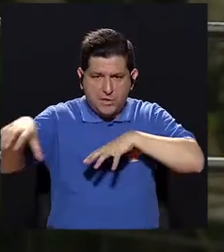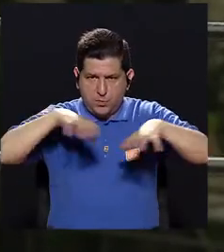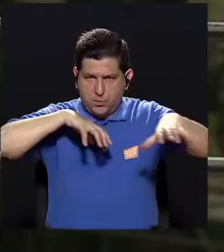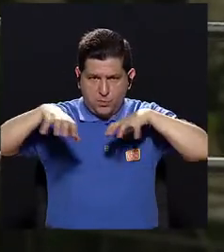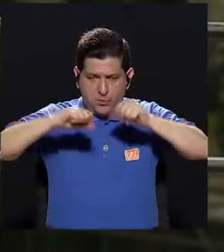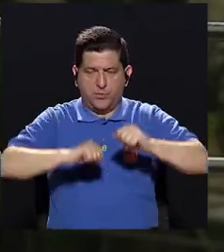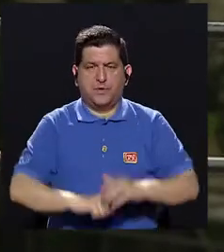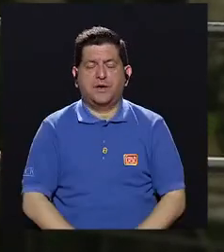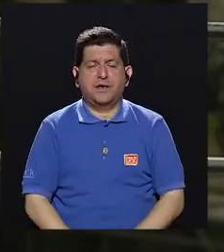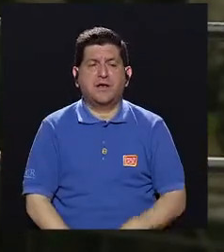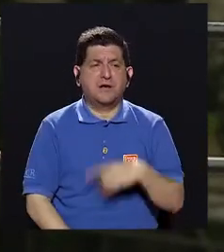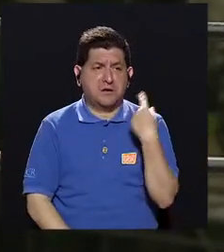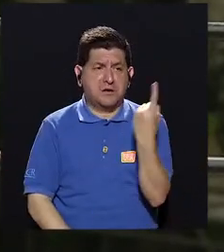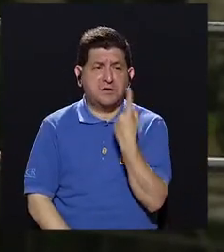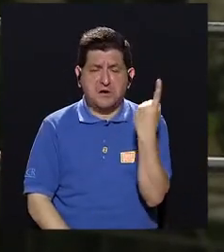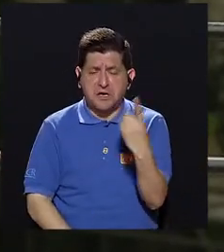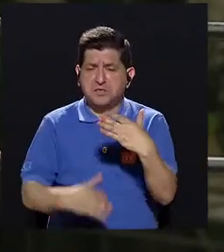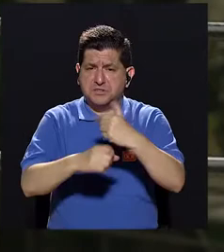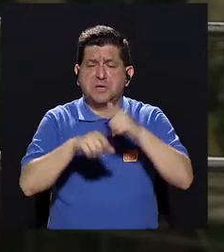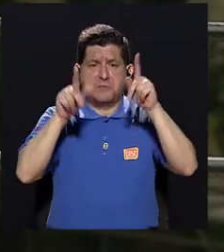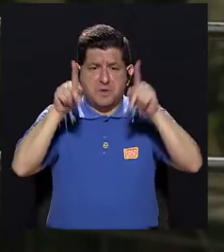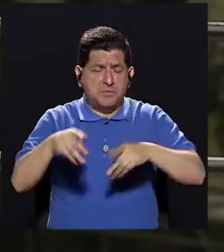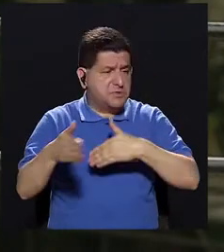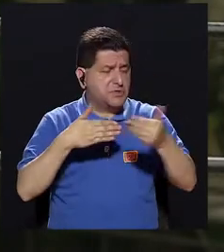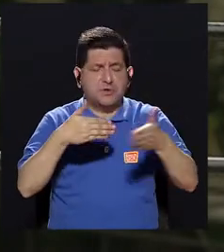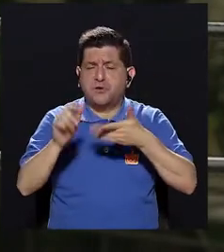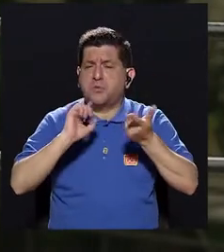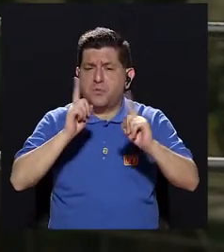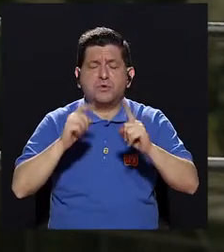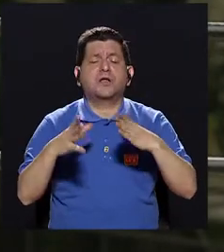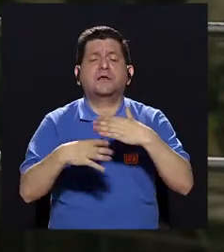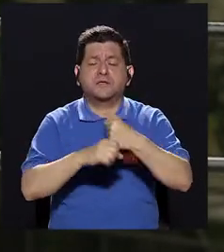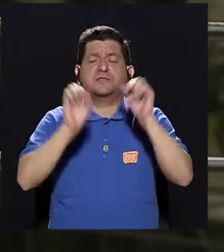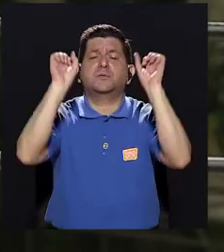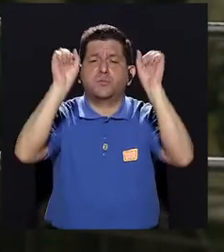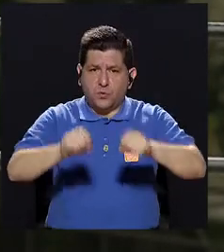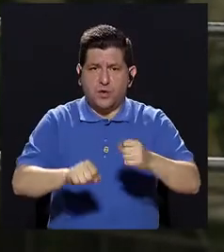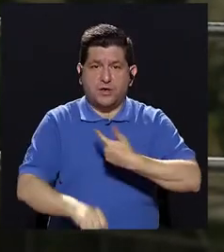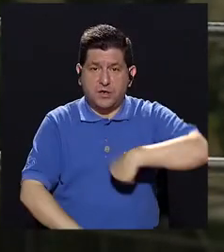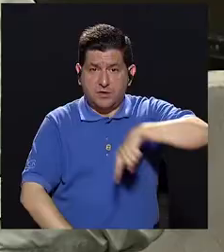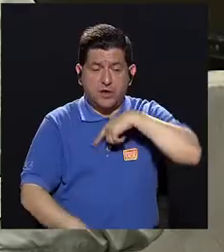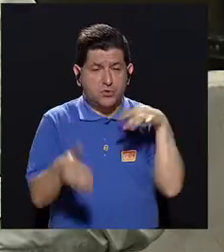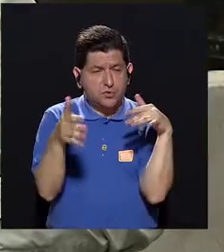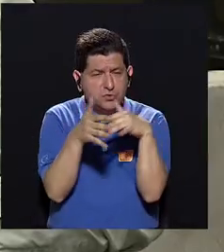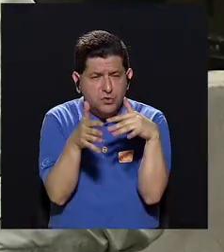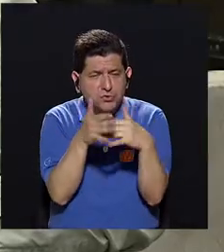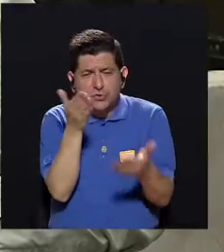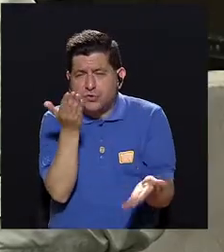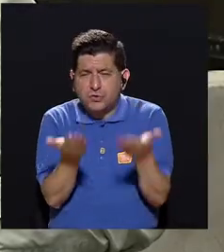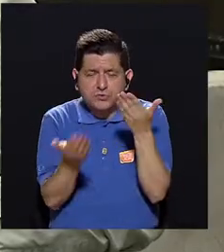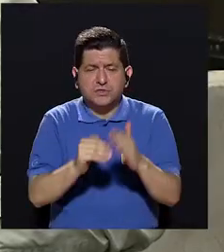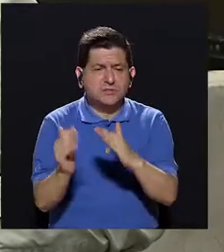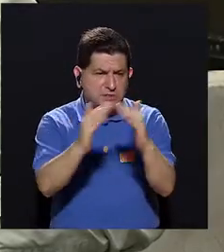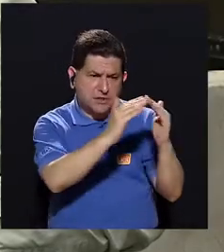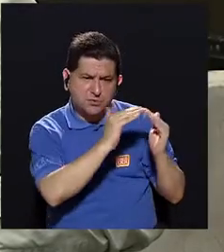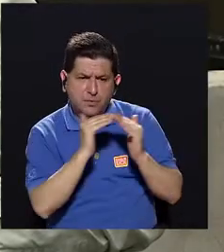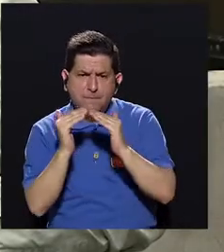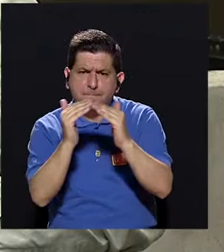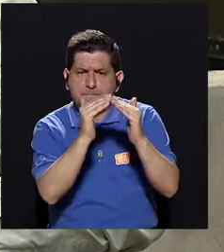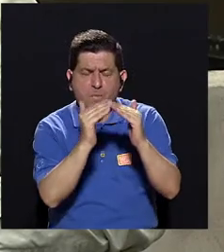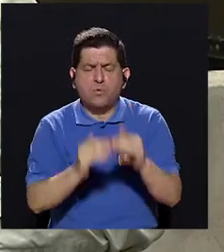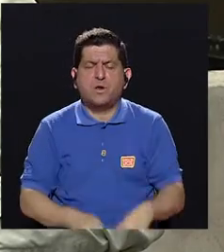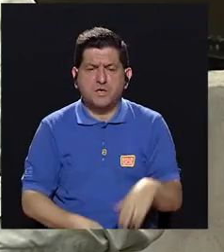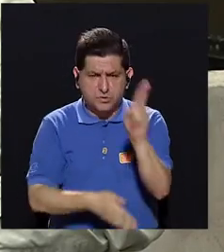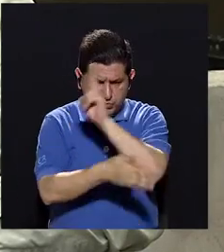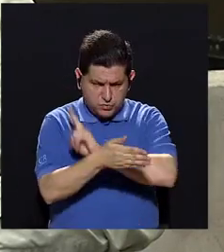Que casi siempre se hace. Entonces cualquier persona podría hacer una pausa activa. Ahora bien, pues nosotros que hemos estudiado un poquito al menos la población